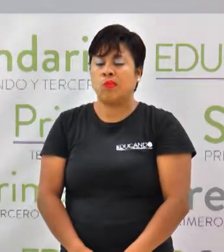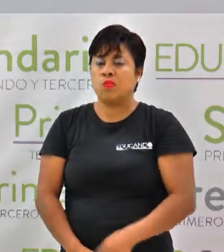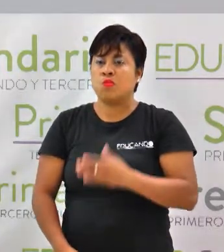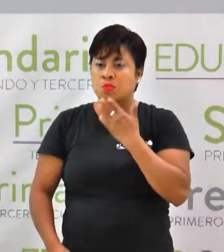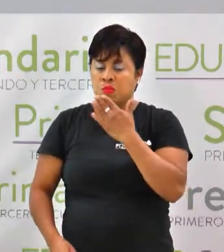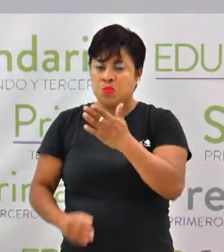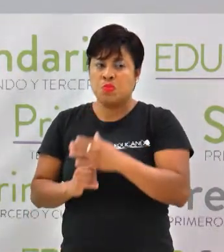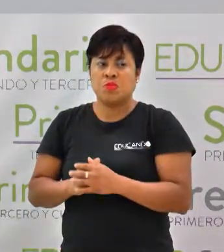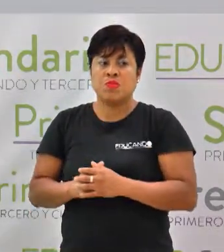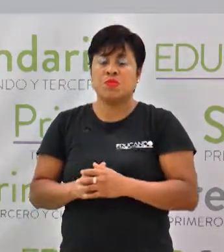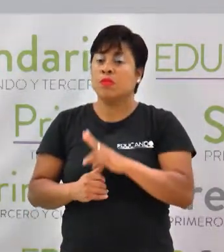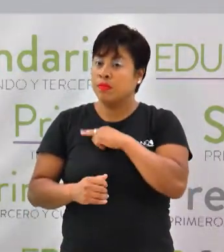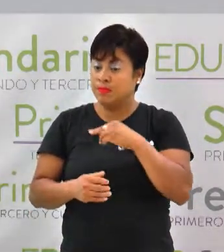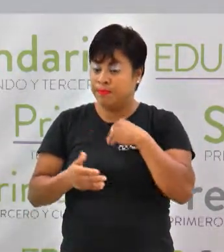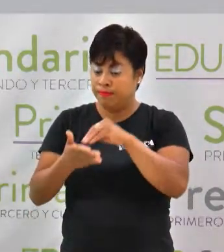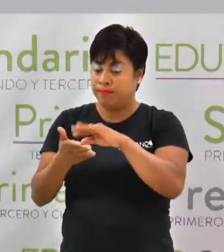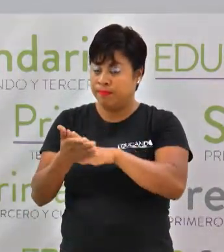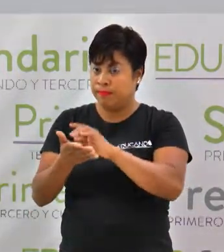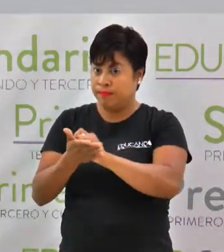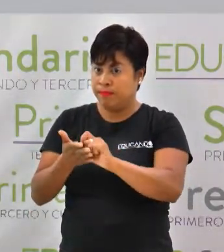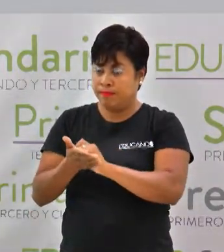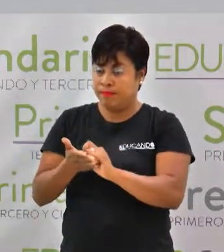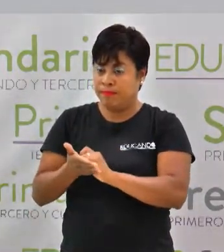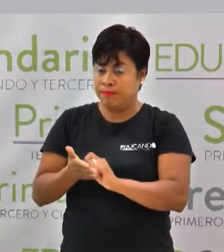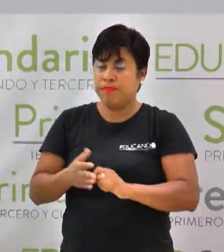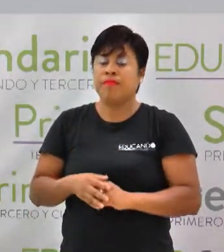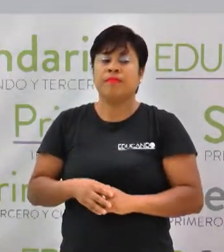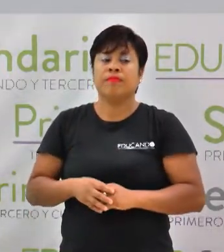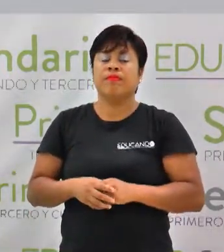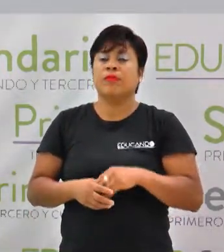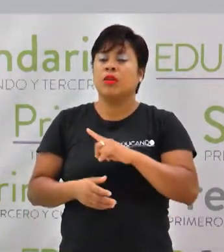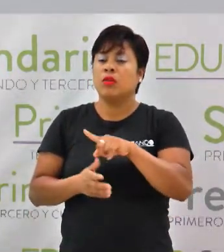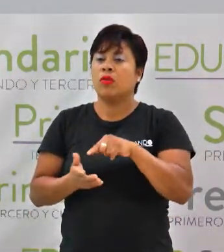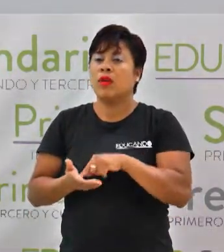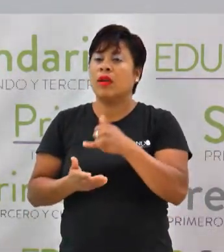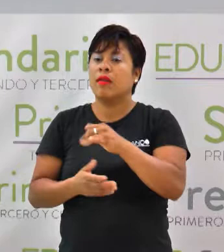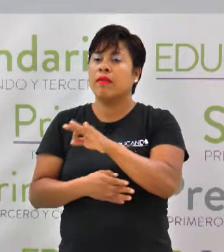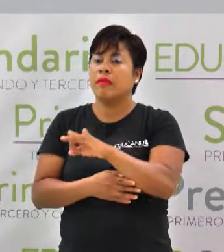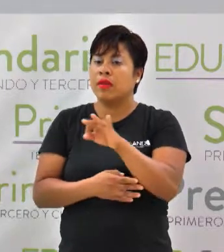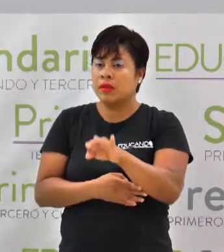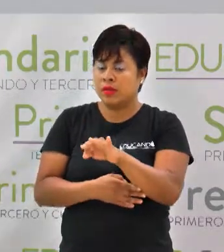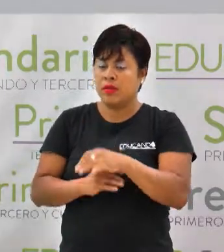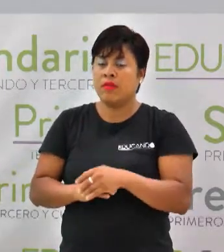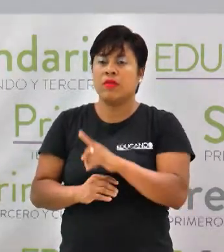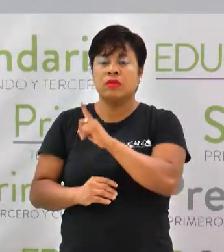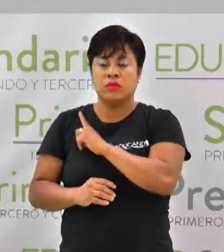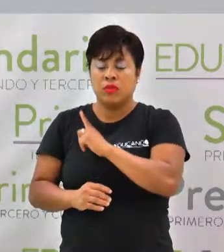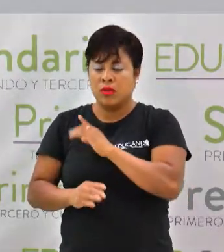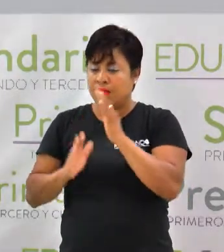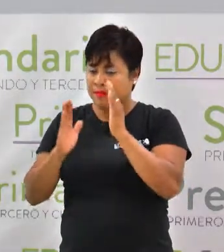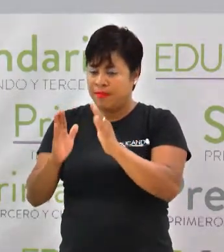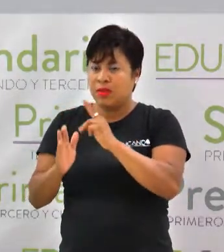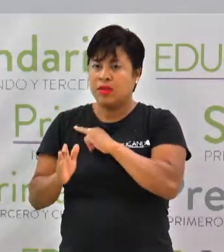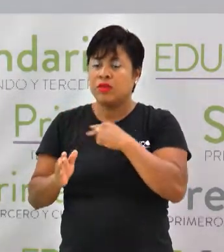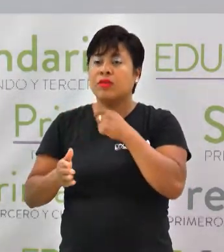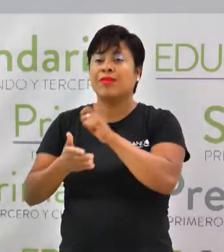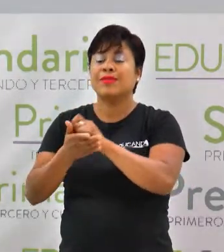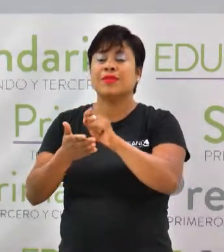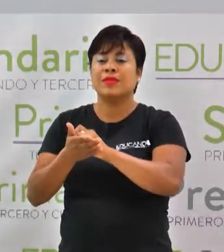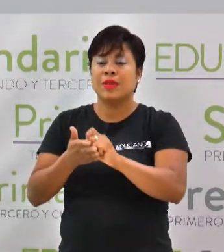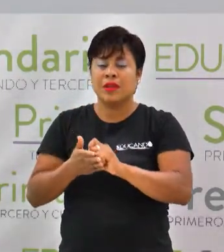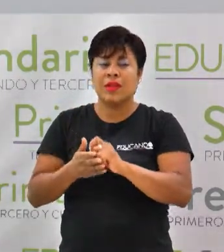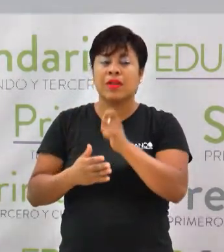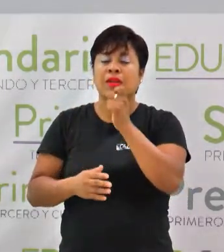Lugar y fecha. Muy bien, hasta arriba vamos a anotar lugar y fecha. De ahí, en una sola página, vamos a